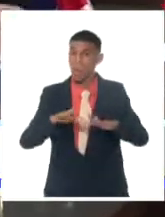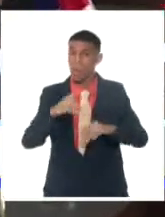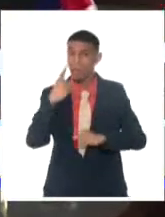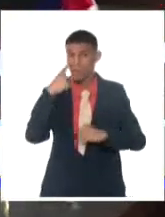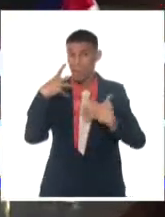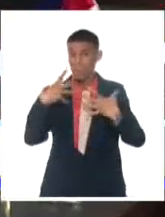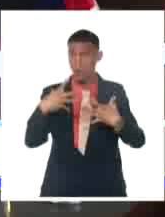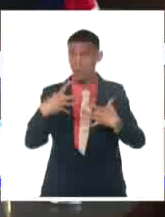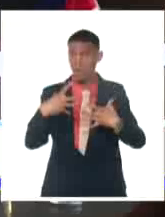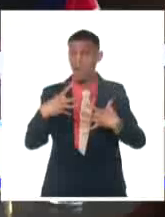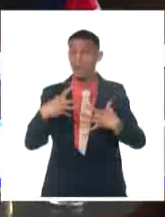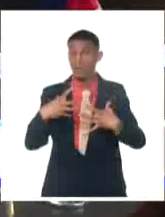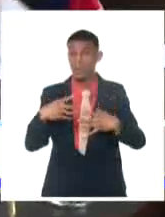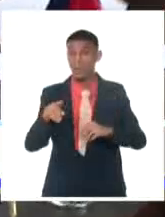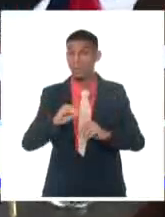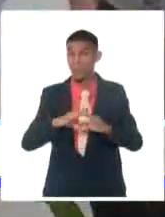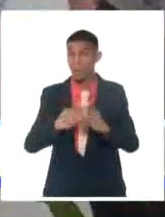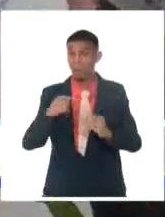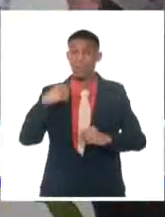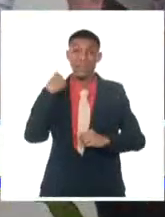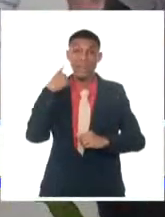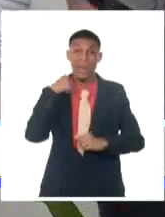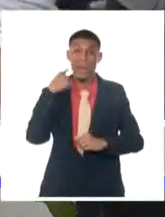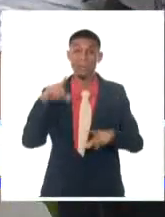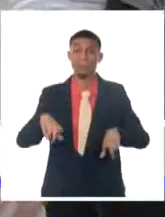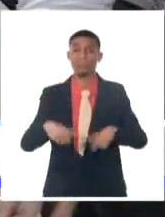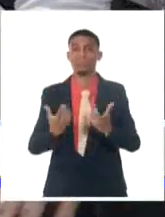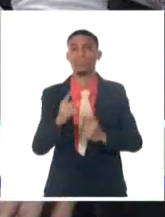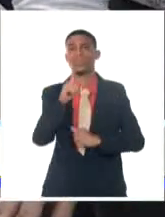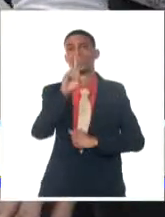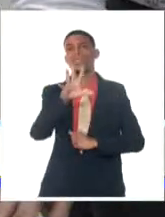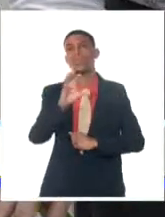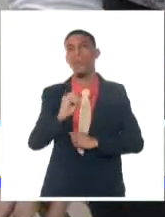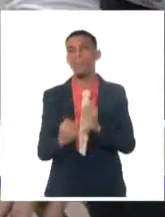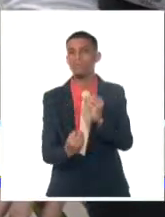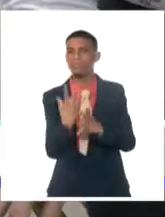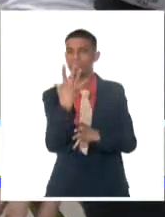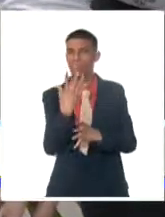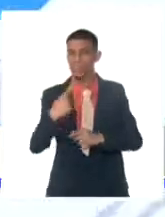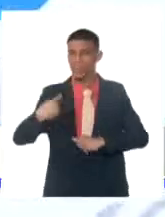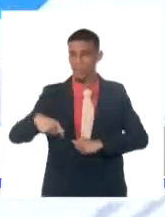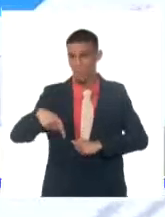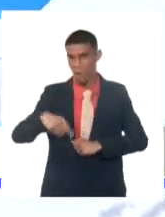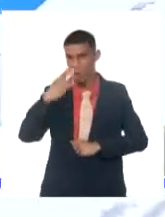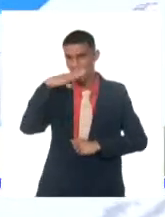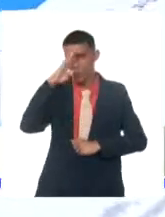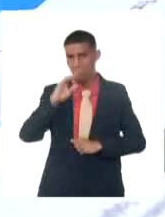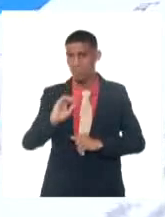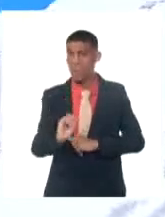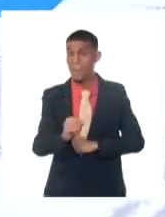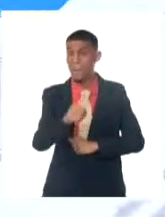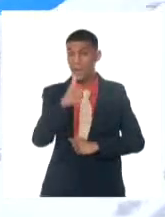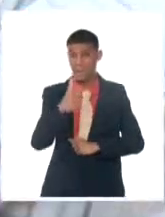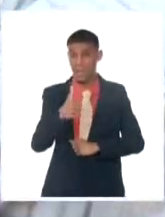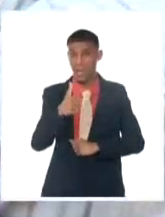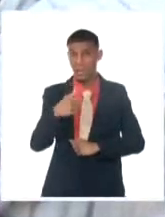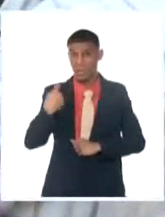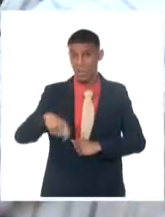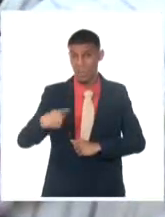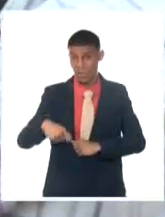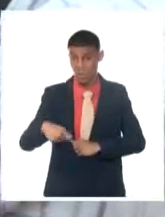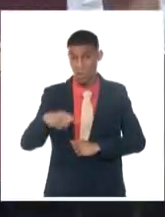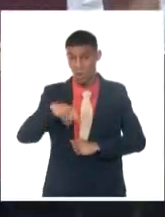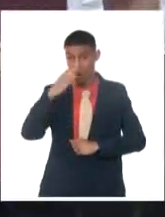de tribunales que este año arriba el aniversario 50 de su fundación el presidente del tribunal supremo